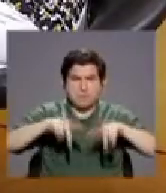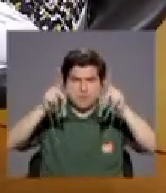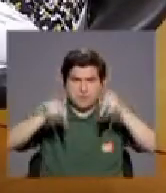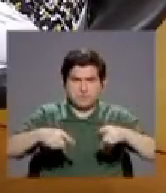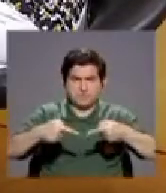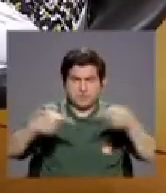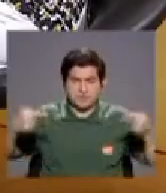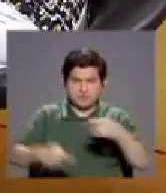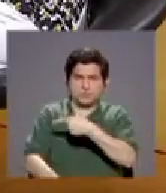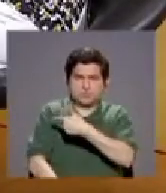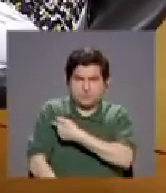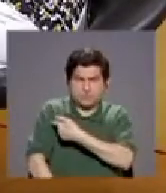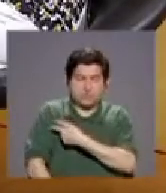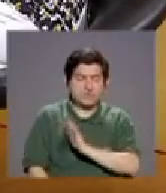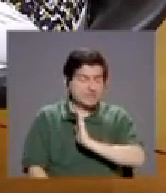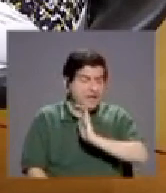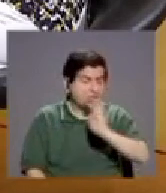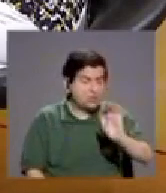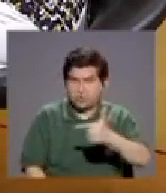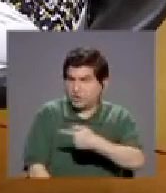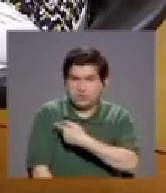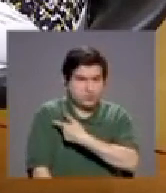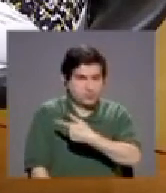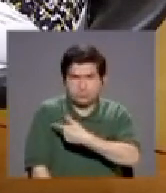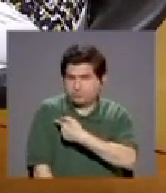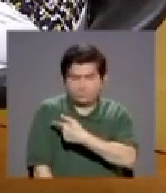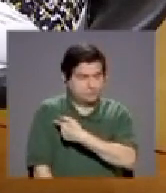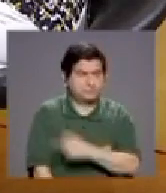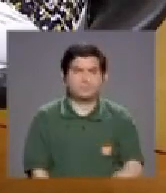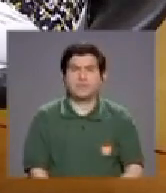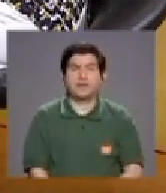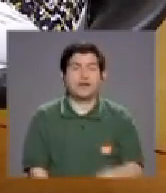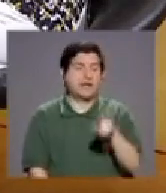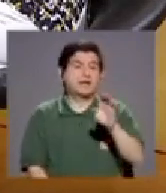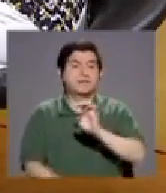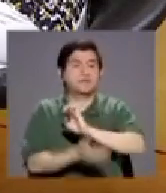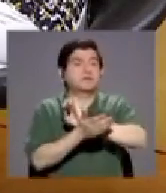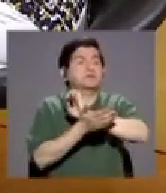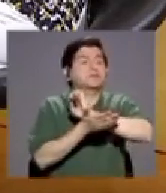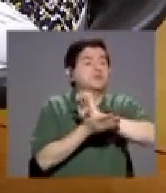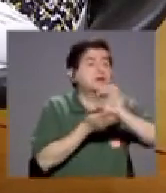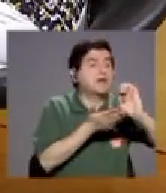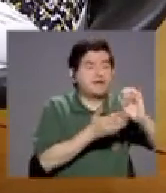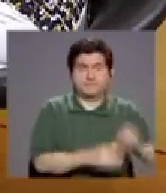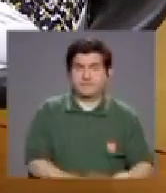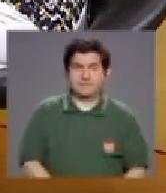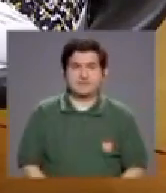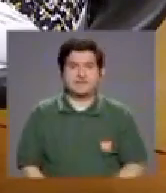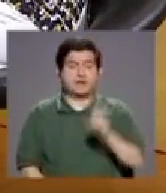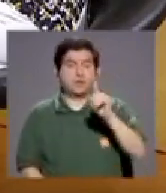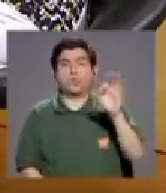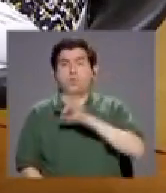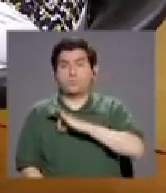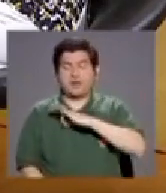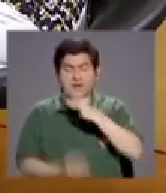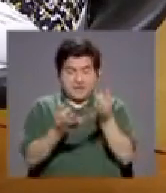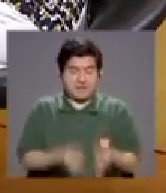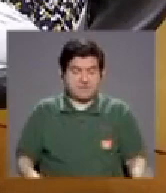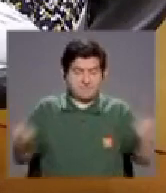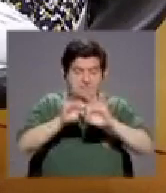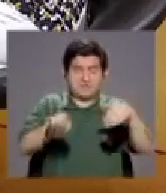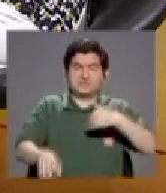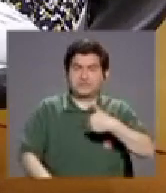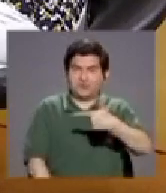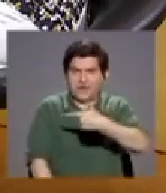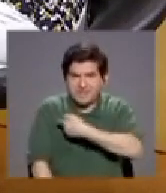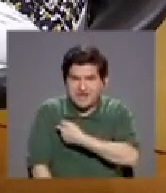que esa cantidad de niños que no están vacunados evitan que se dé uno de los beneficios más importantes que tiene la